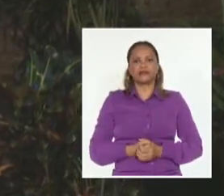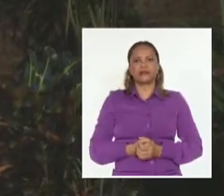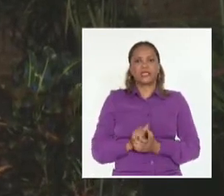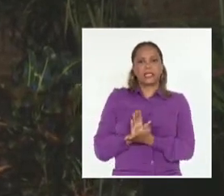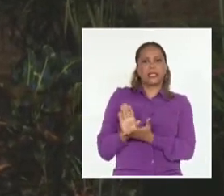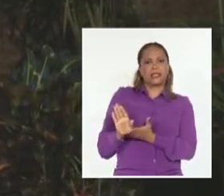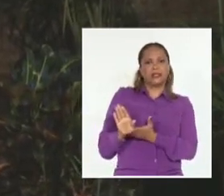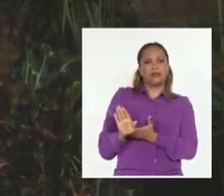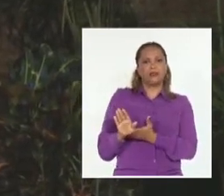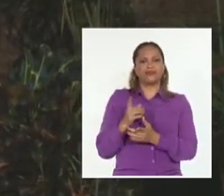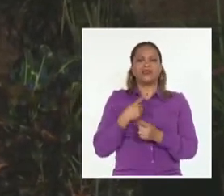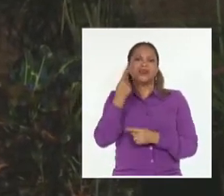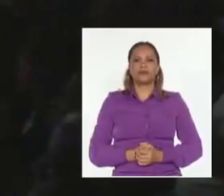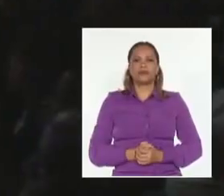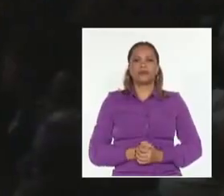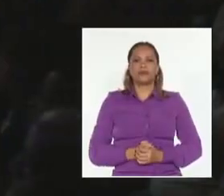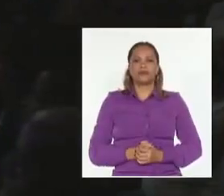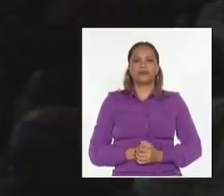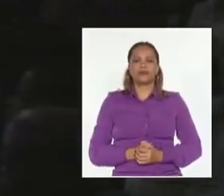ni discriminaciones de ningún tipo.